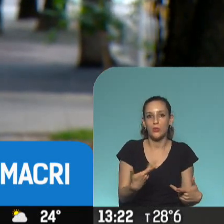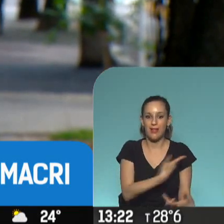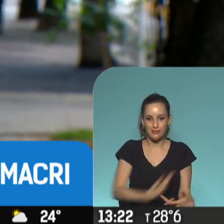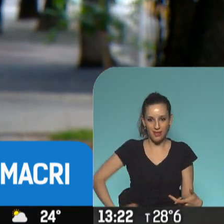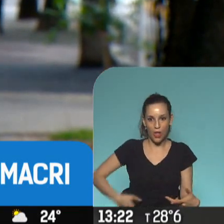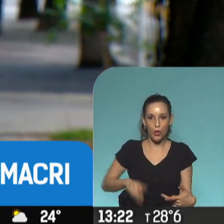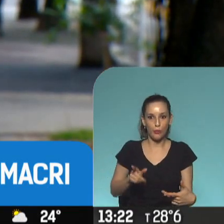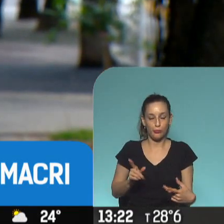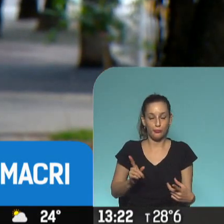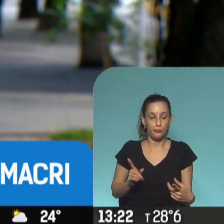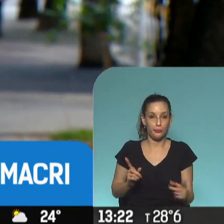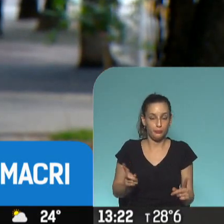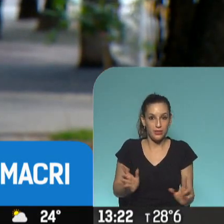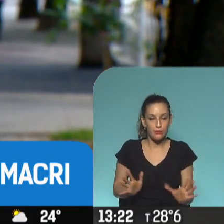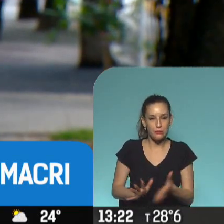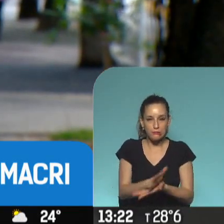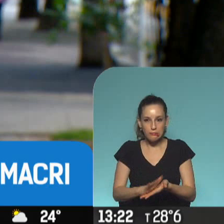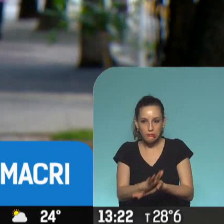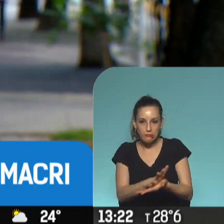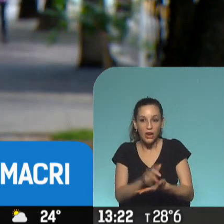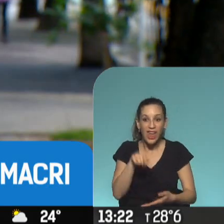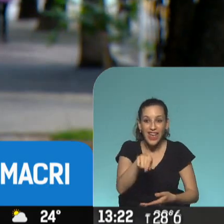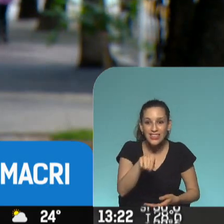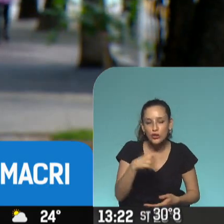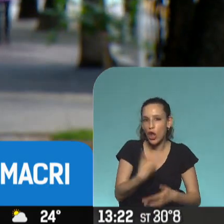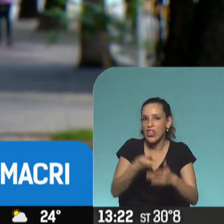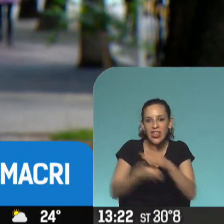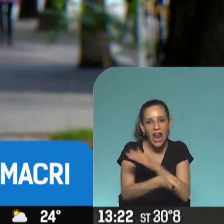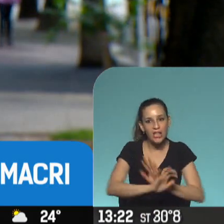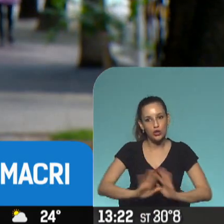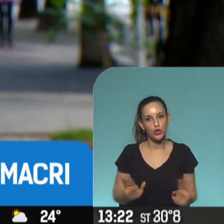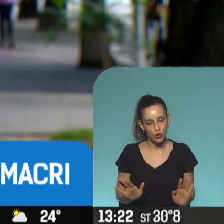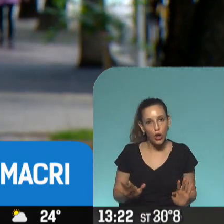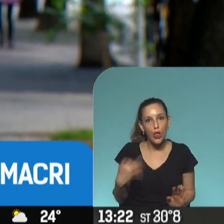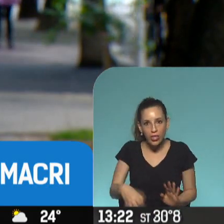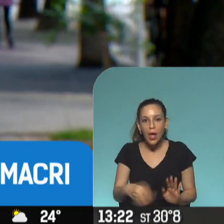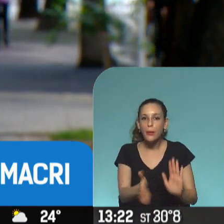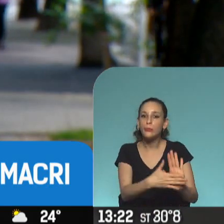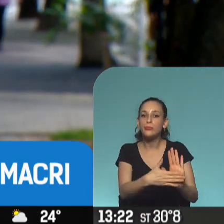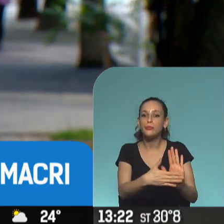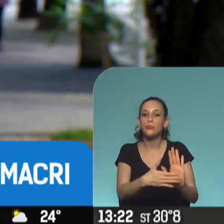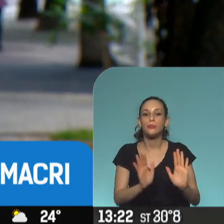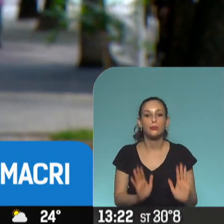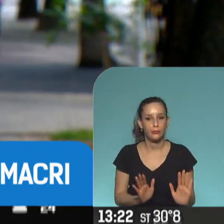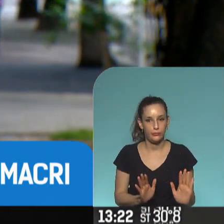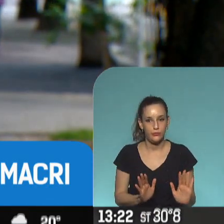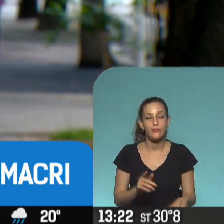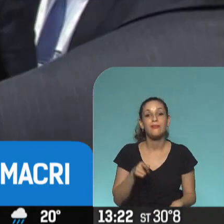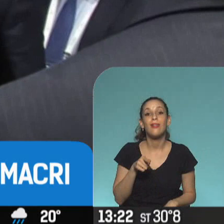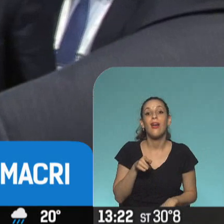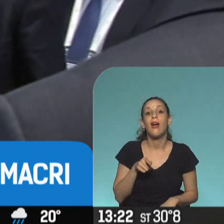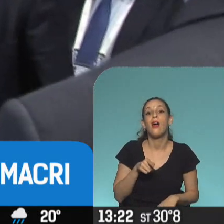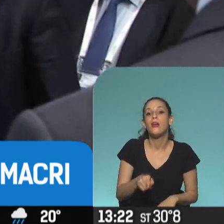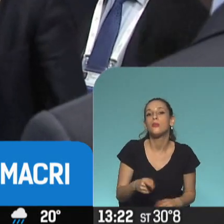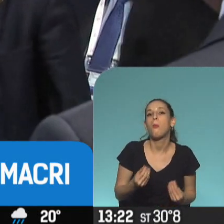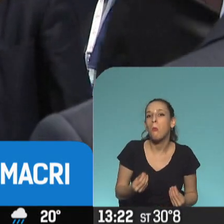el presidente de la Nación, es un delito efectivamente a demostrar y que tiene que ver con el hecho de que tomamos deuda